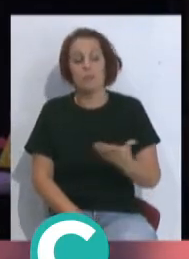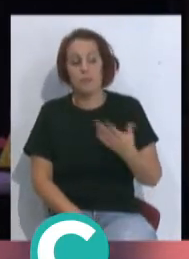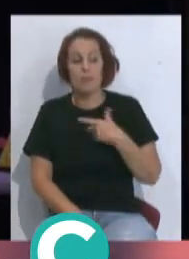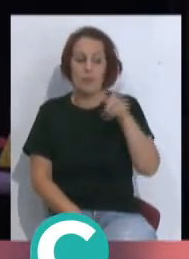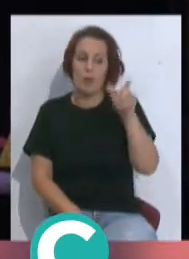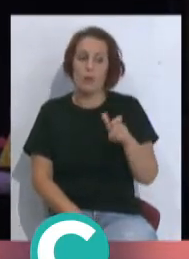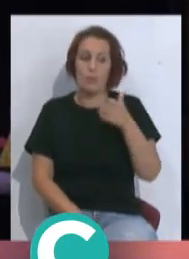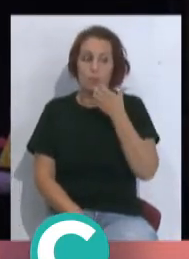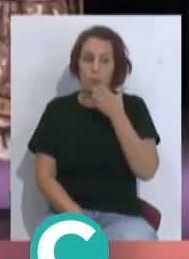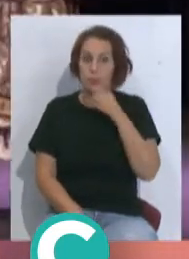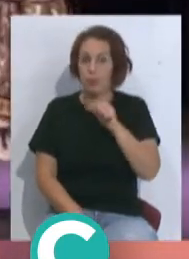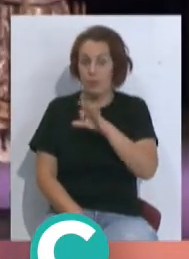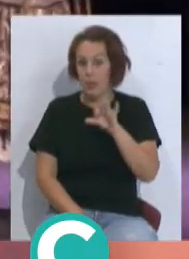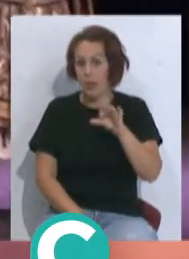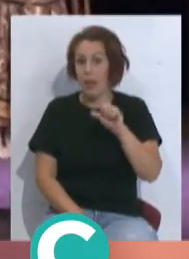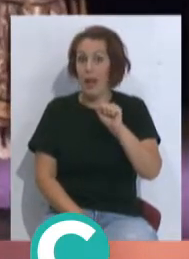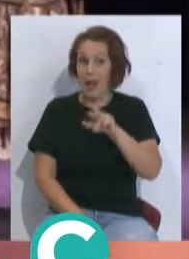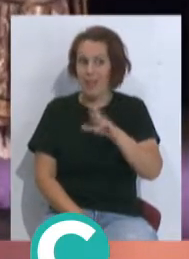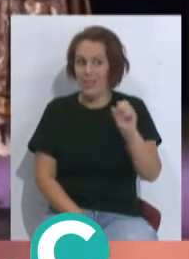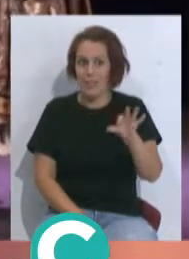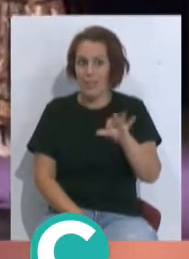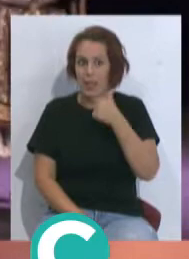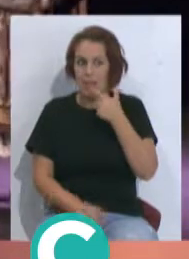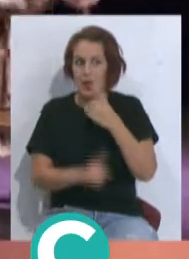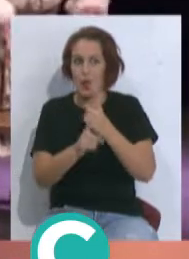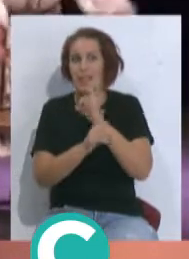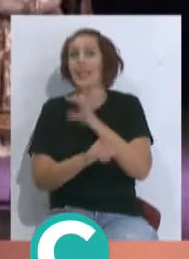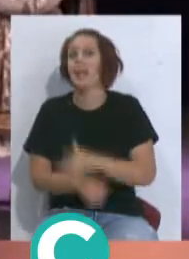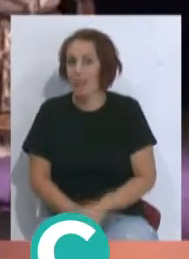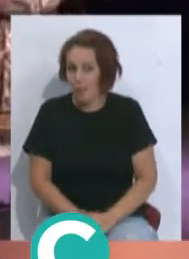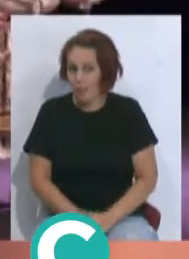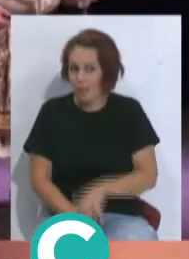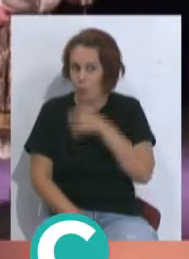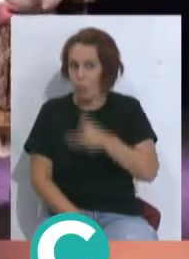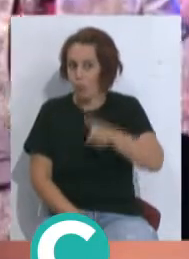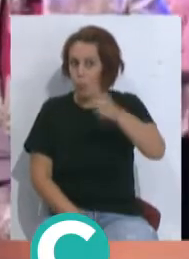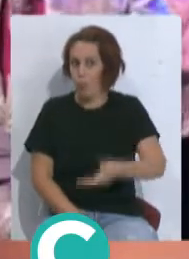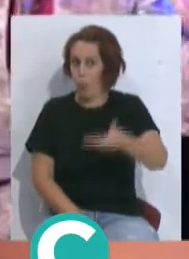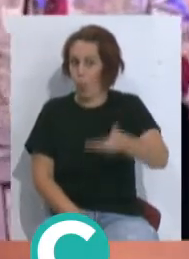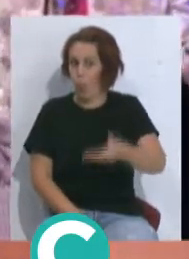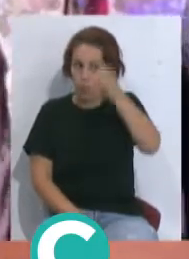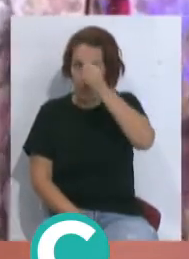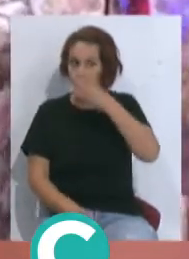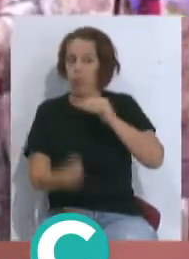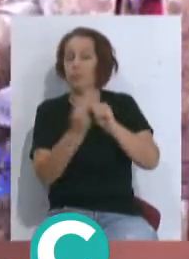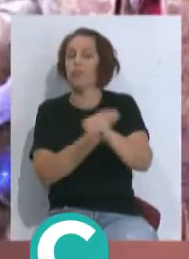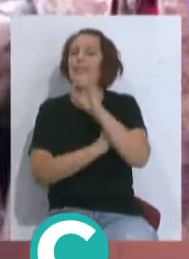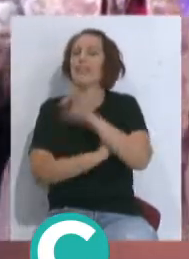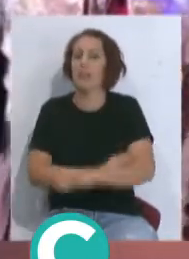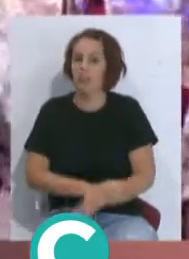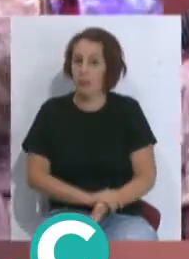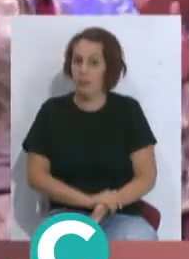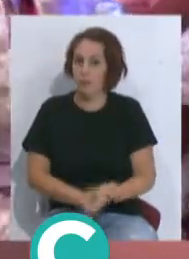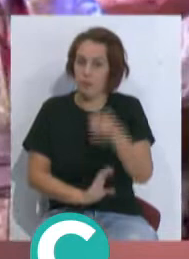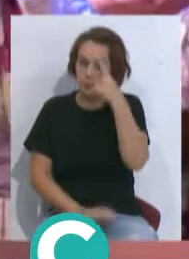como Martínez Ares, ¿quién le va a llevar la contraria? Alguien que está, quiero decir, en la opinión, ¿no? Que sabe